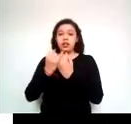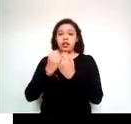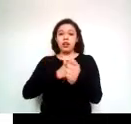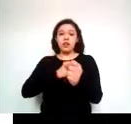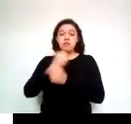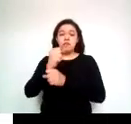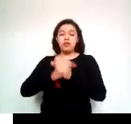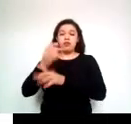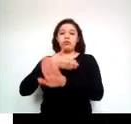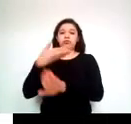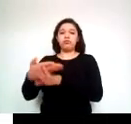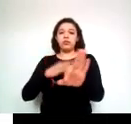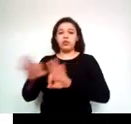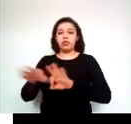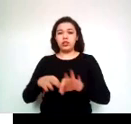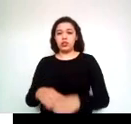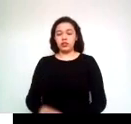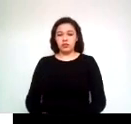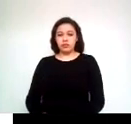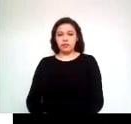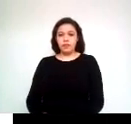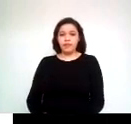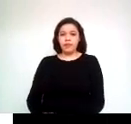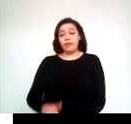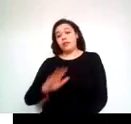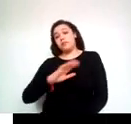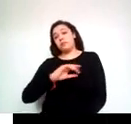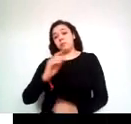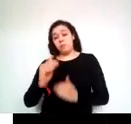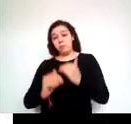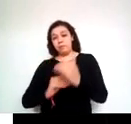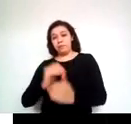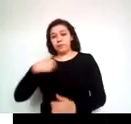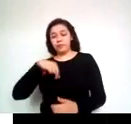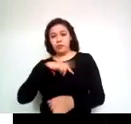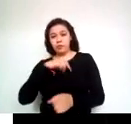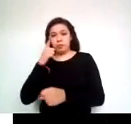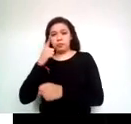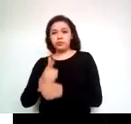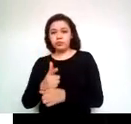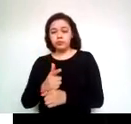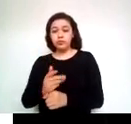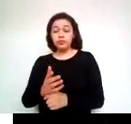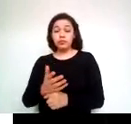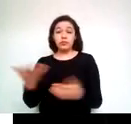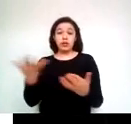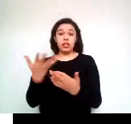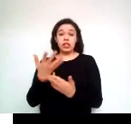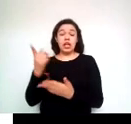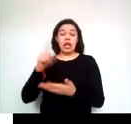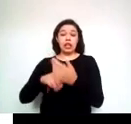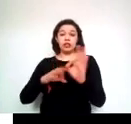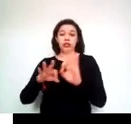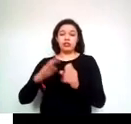laboral. Algunas de las consecuencias que podemos observar cuando estos factores de riesgo se presentan en los colaboradores es el